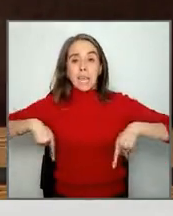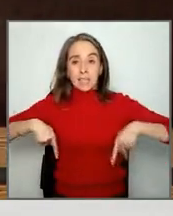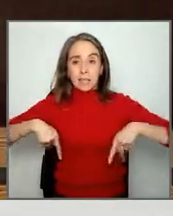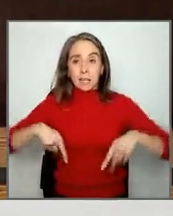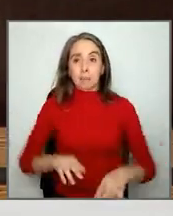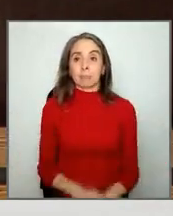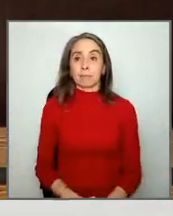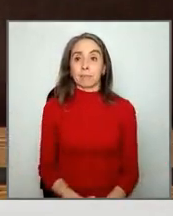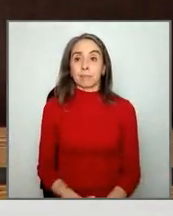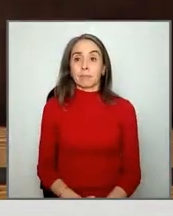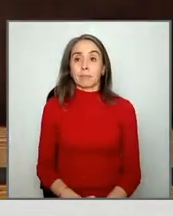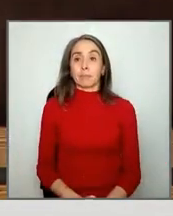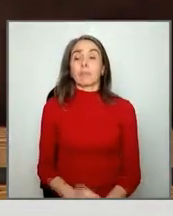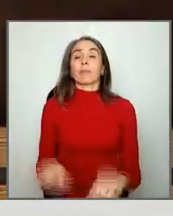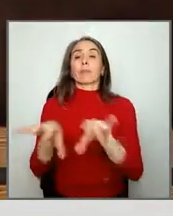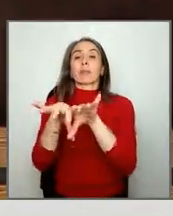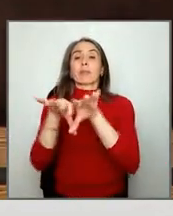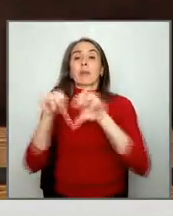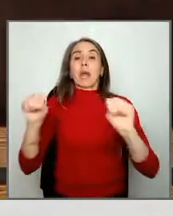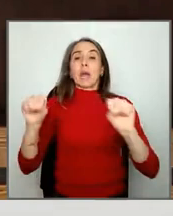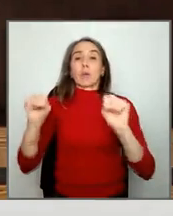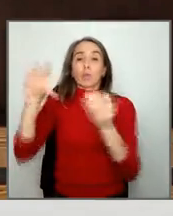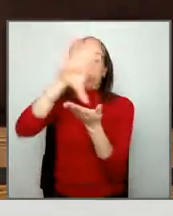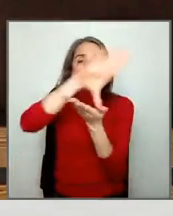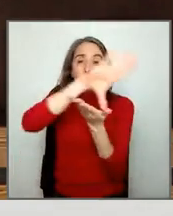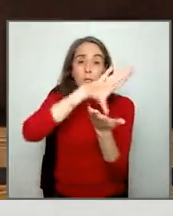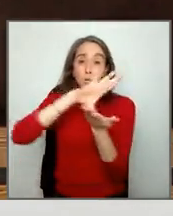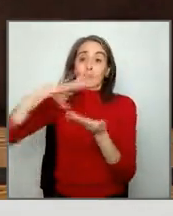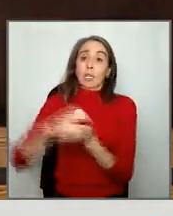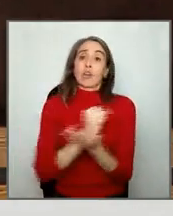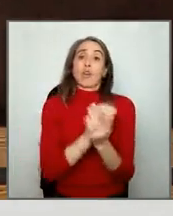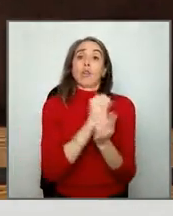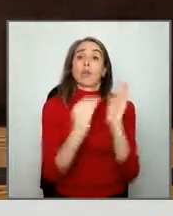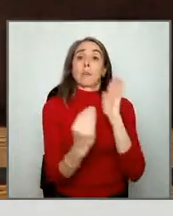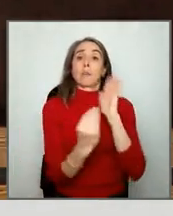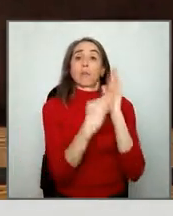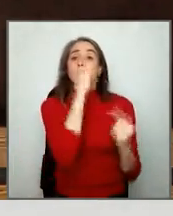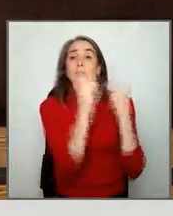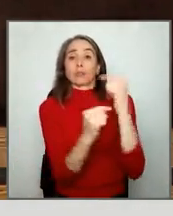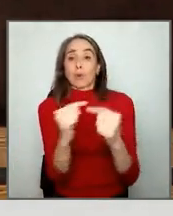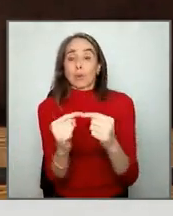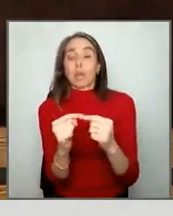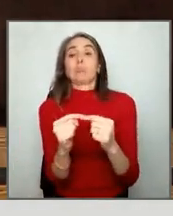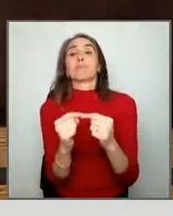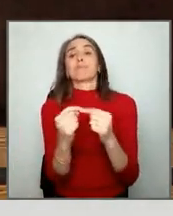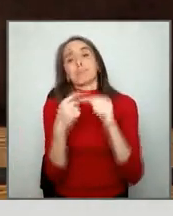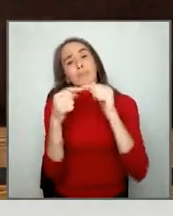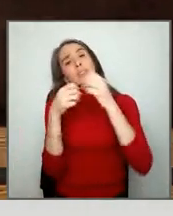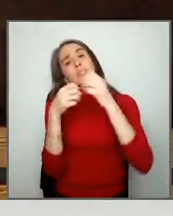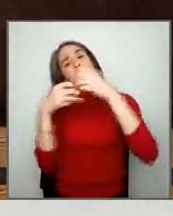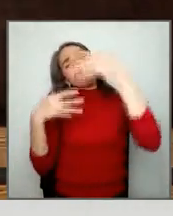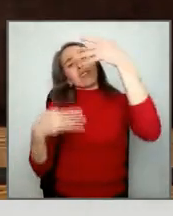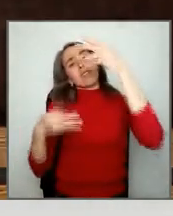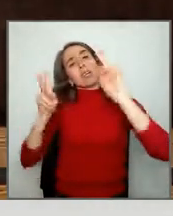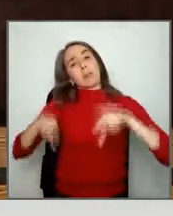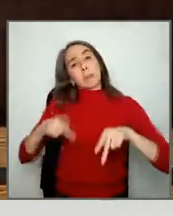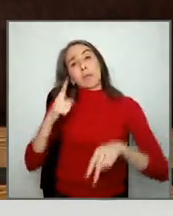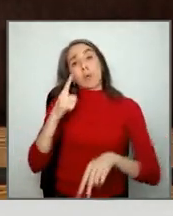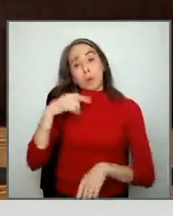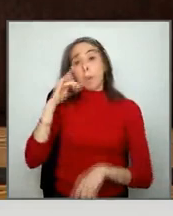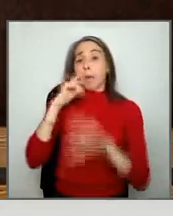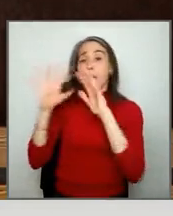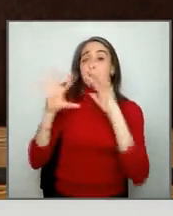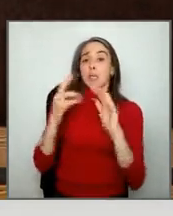es un acuerdo histórico y uno de sus metas más emblemáticas es que al año 2030 debemos